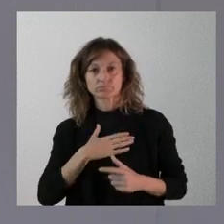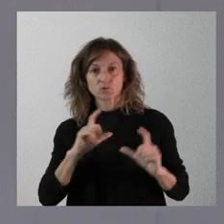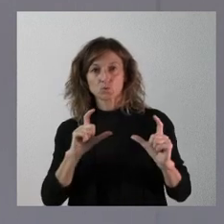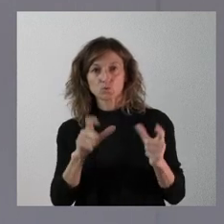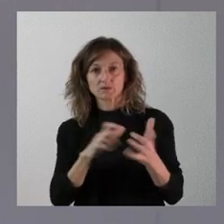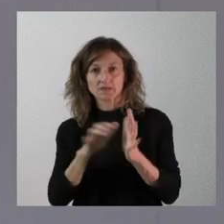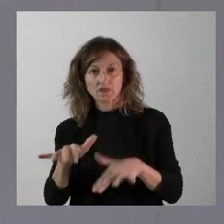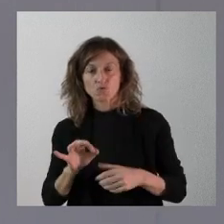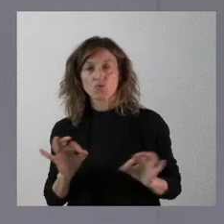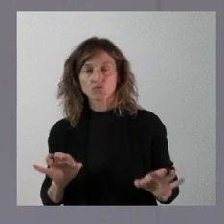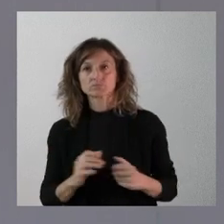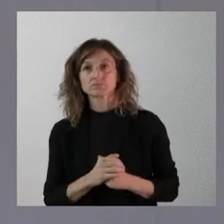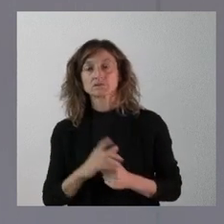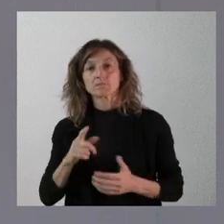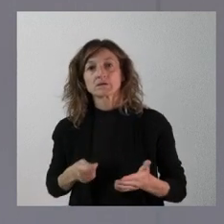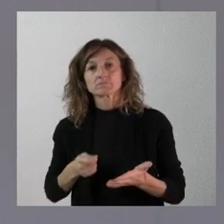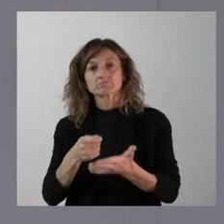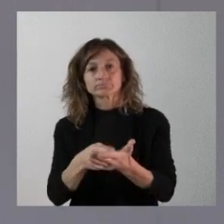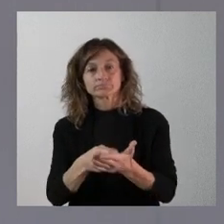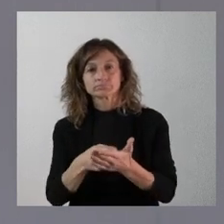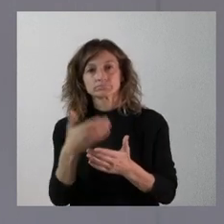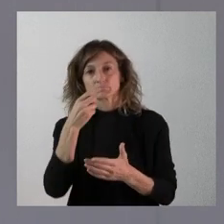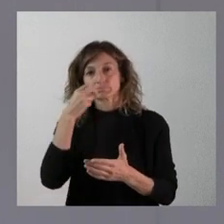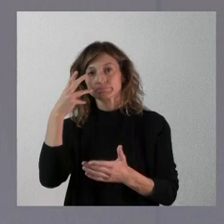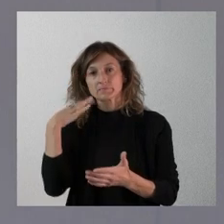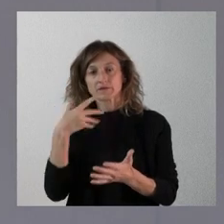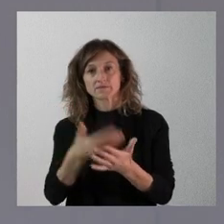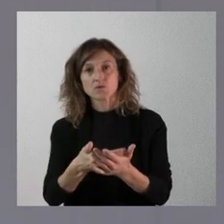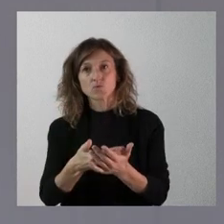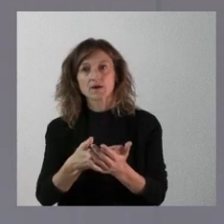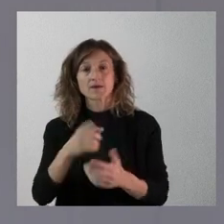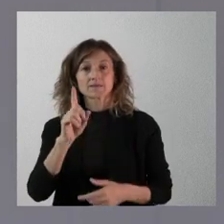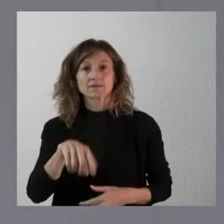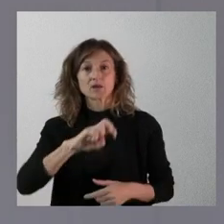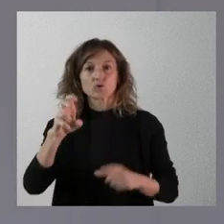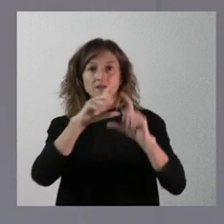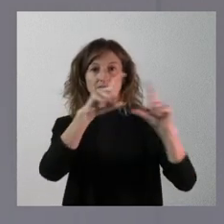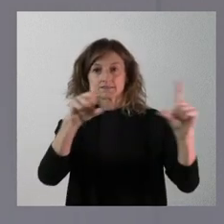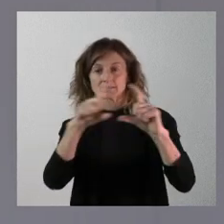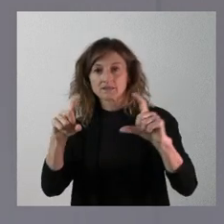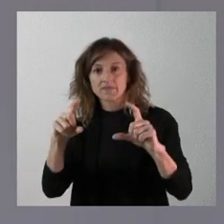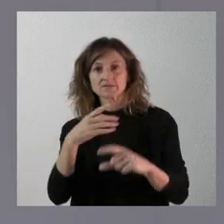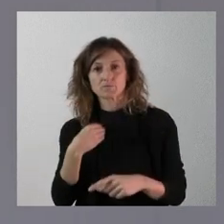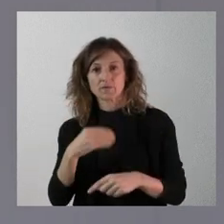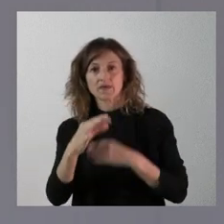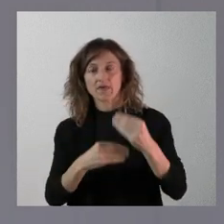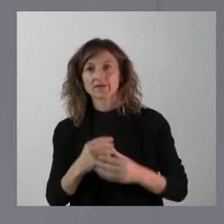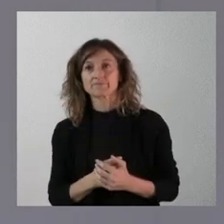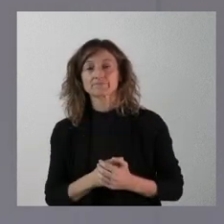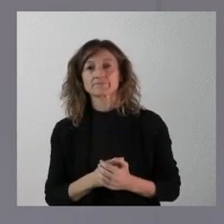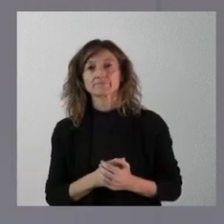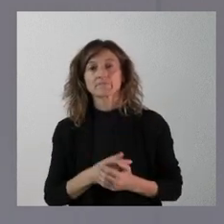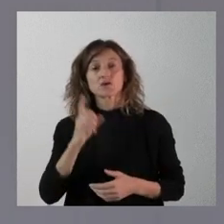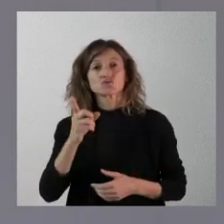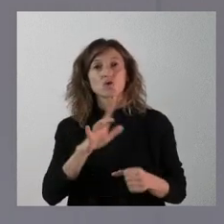Castilla y león ha hecho una aportación muy relevante en los últimos años y es compatible con lo que está haciendo otras entidades y hay que recordar que solo en el